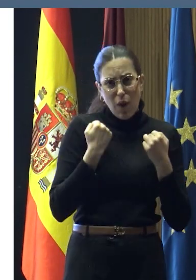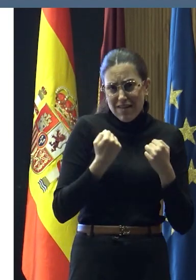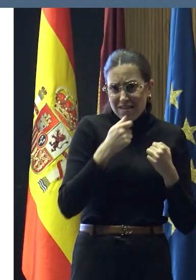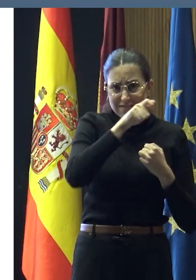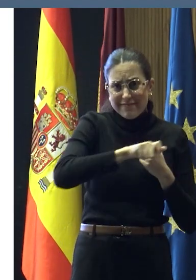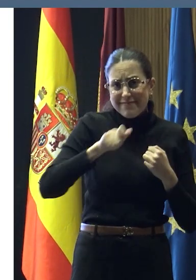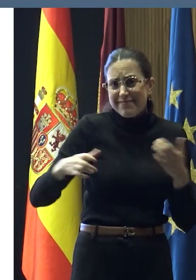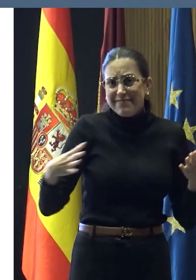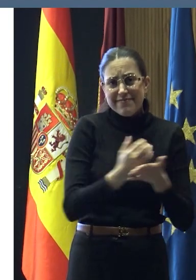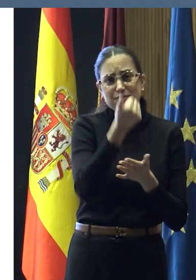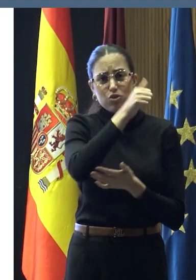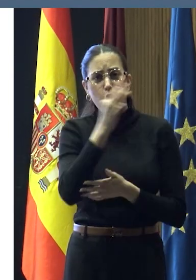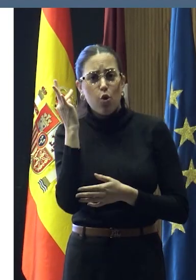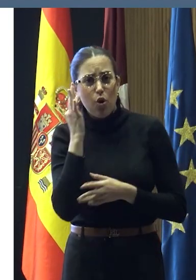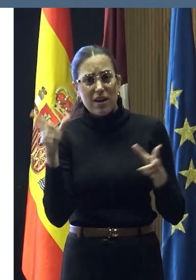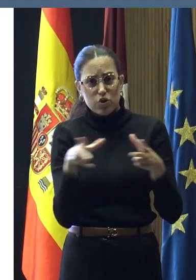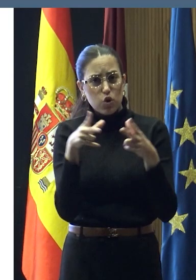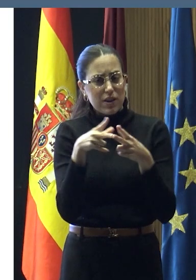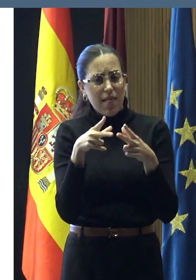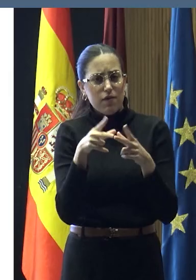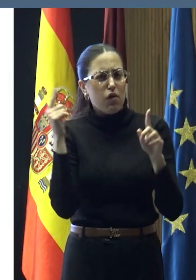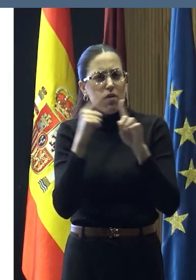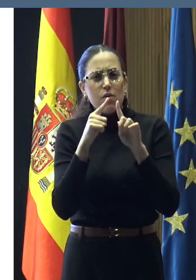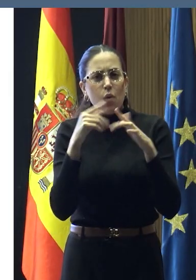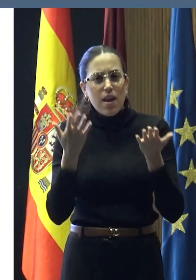una sociedad más saludable, más sana.